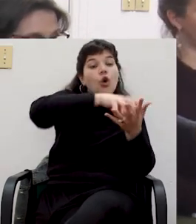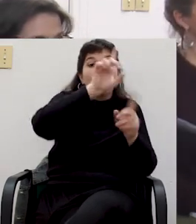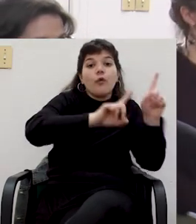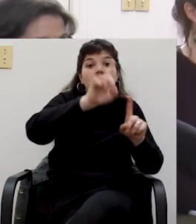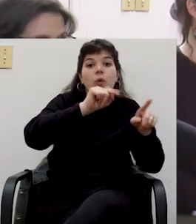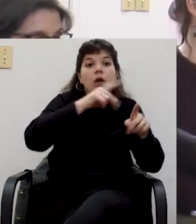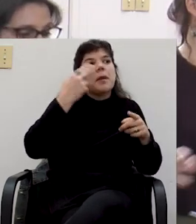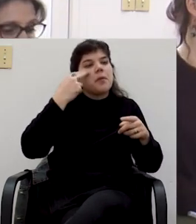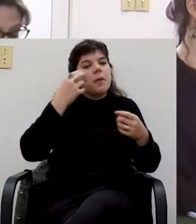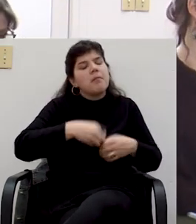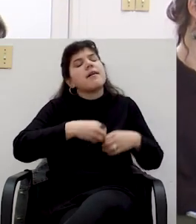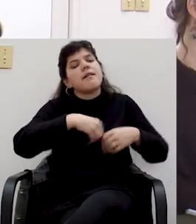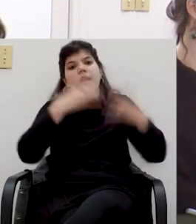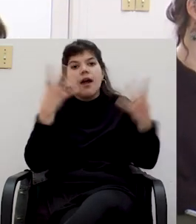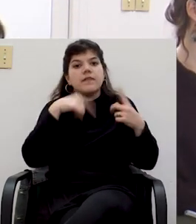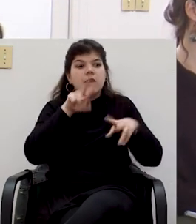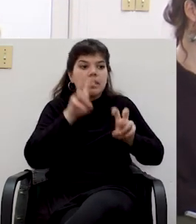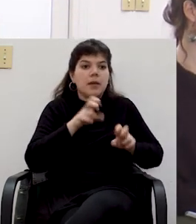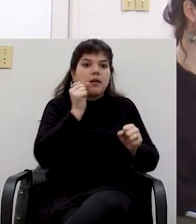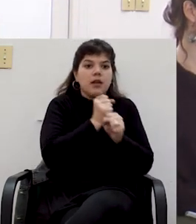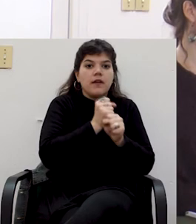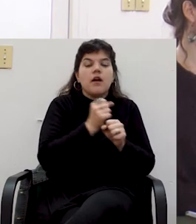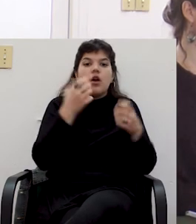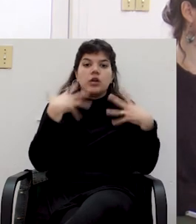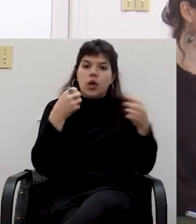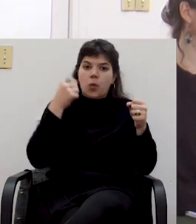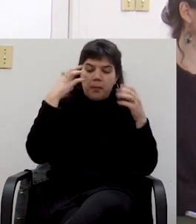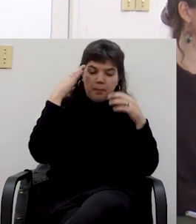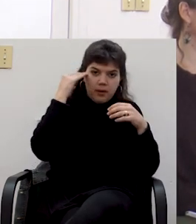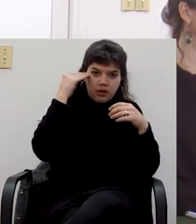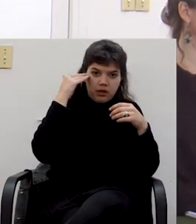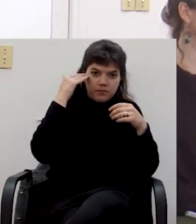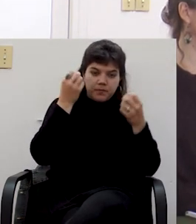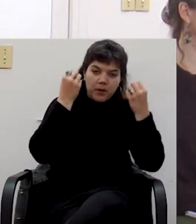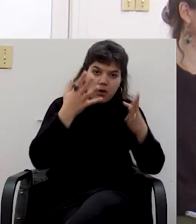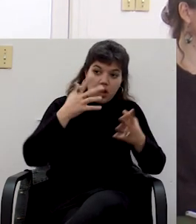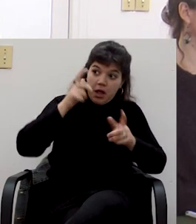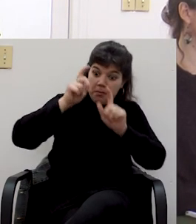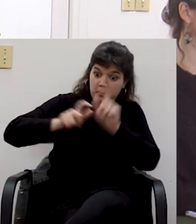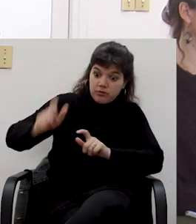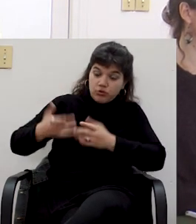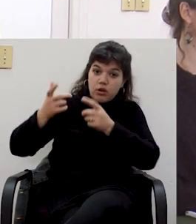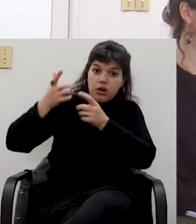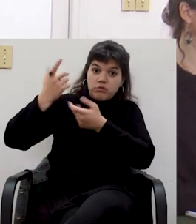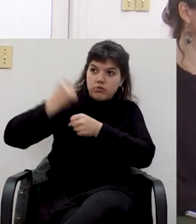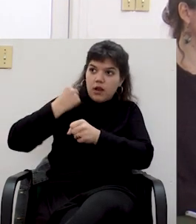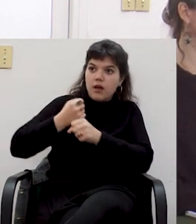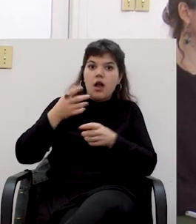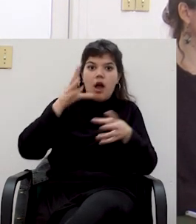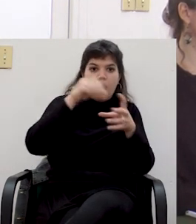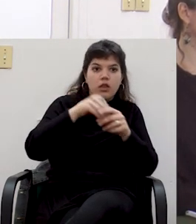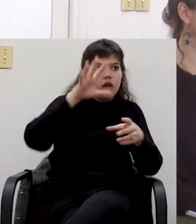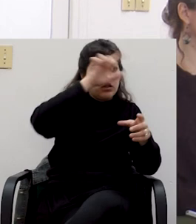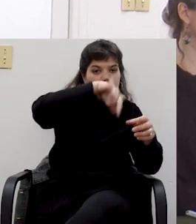gran problema a trabajar que tiene que ver con la salud mental. La salud mental de nuestros estudiantes, de nuestros trabajadores, de todos